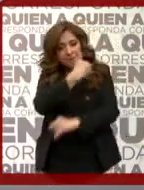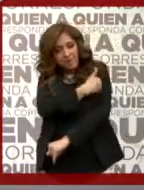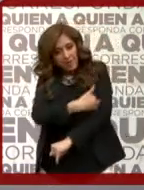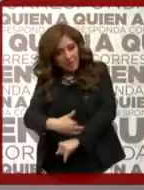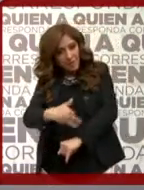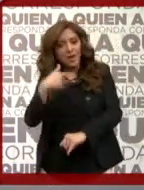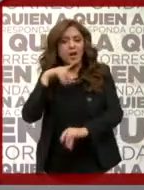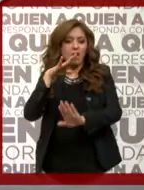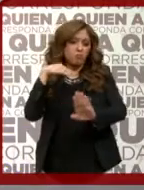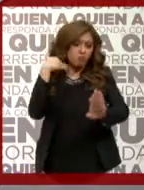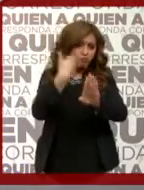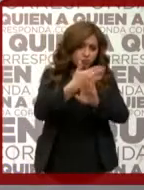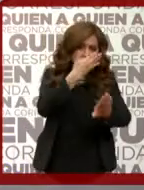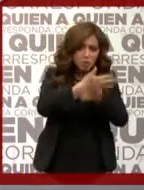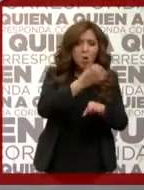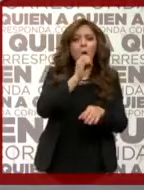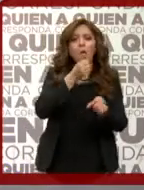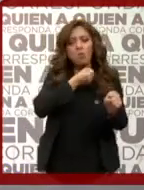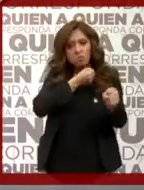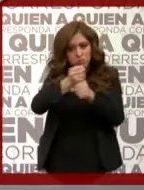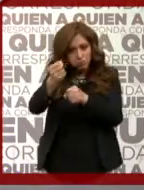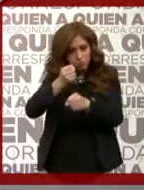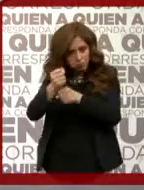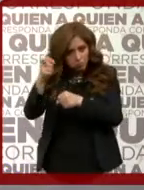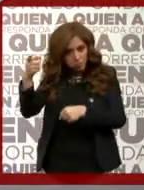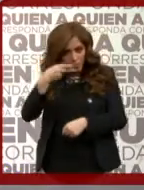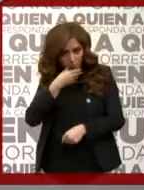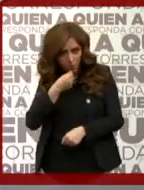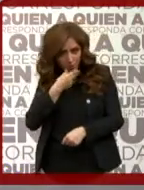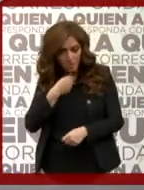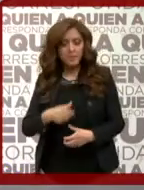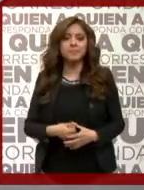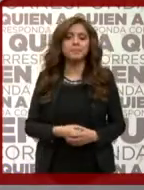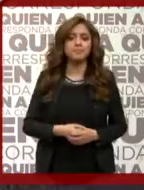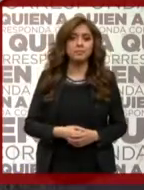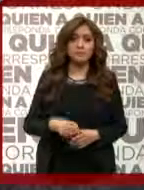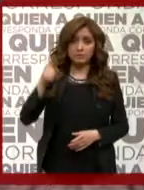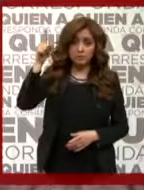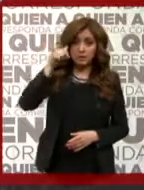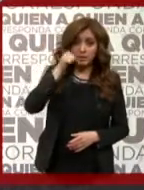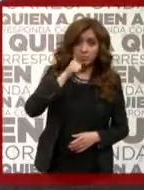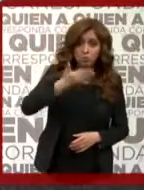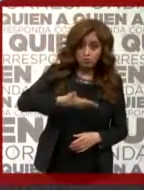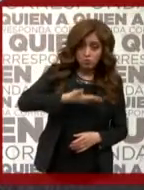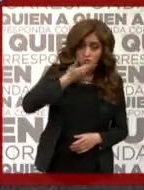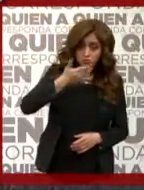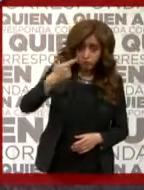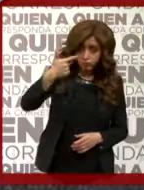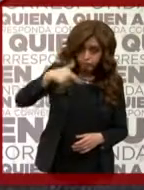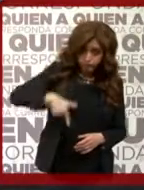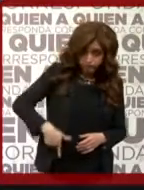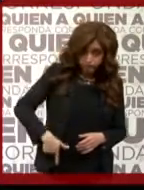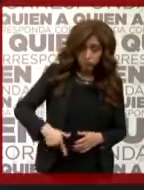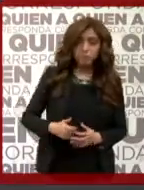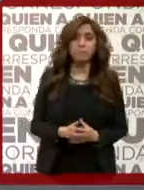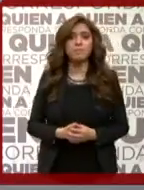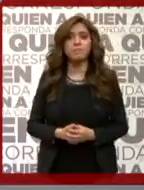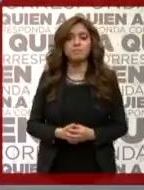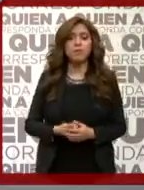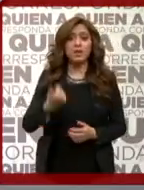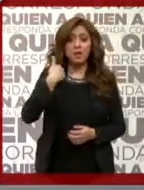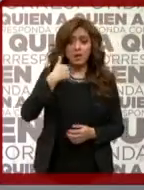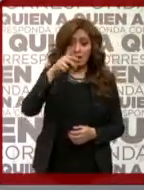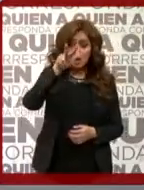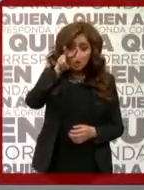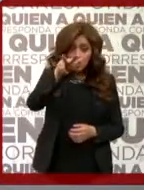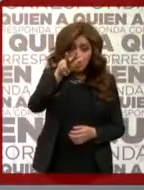de, pues de agresión también por parte de él. Él porta arma. El 18 de diciembre soy víctima